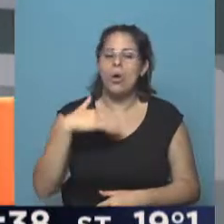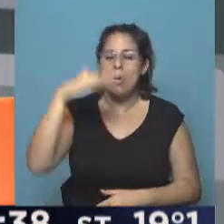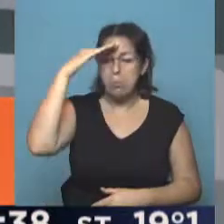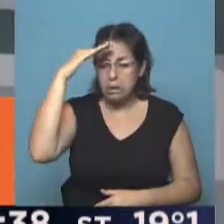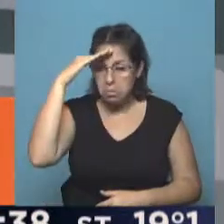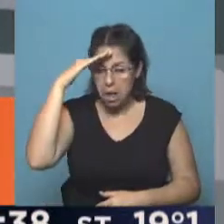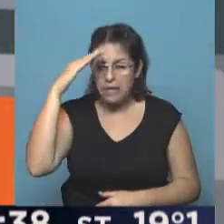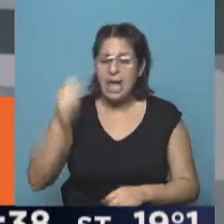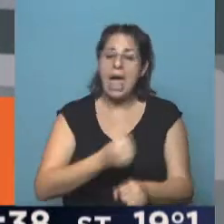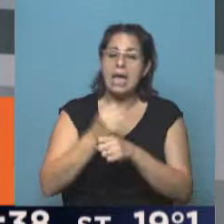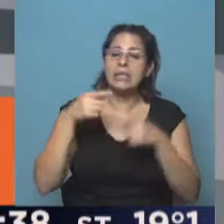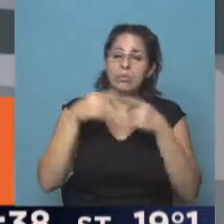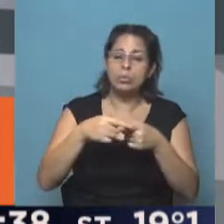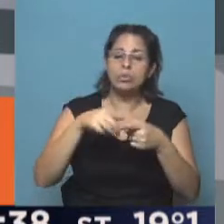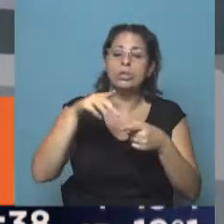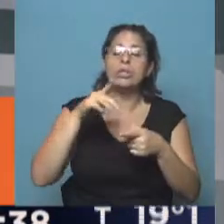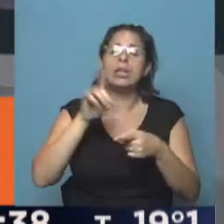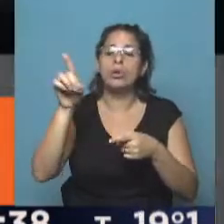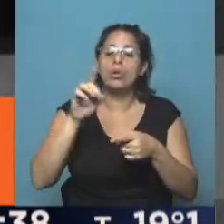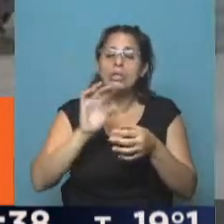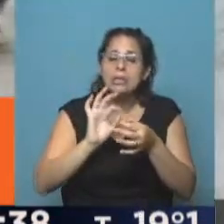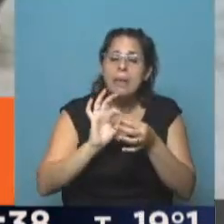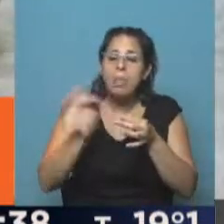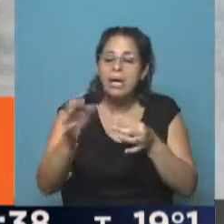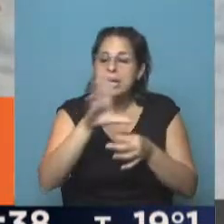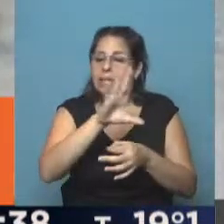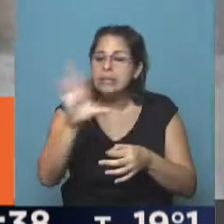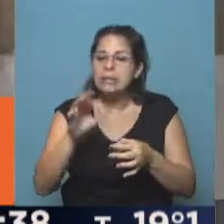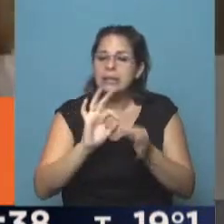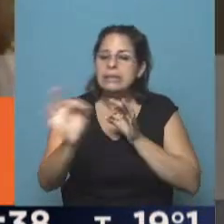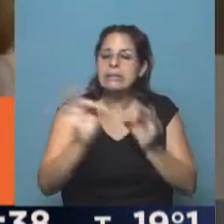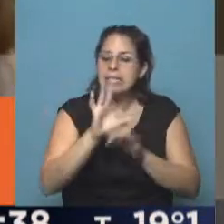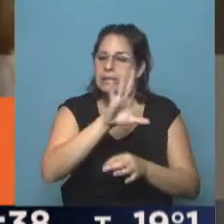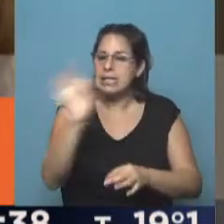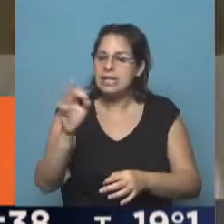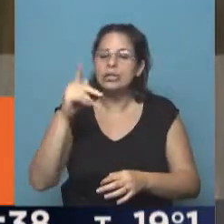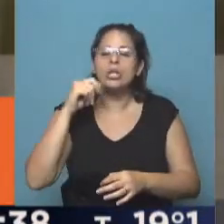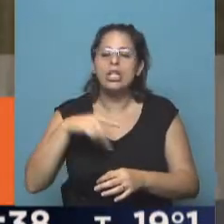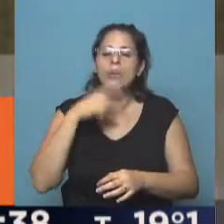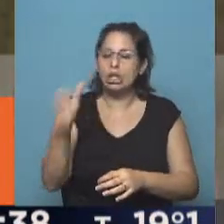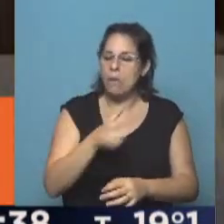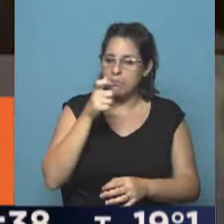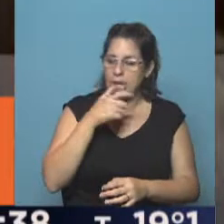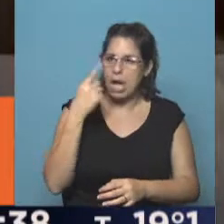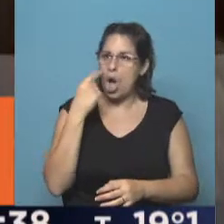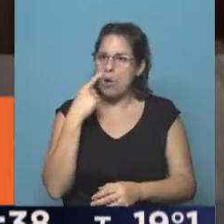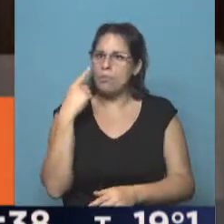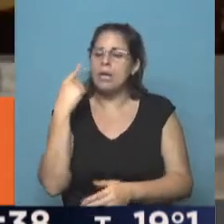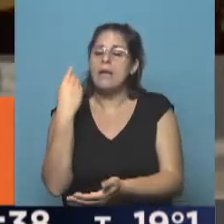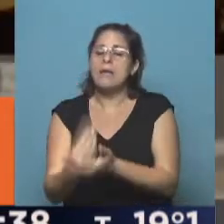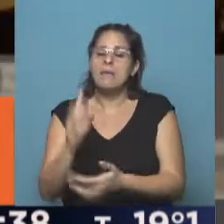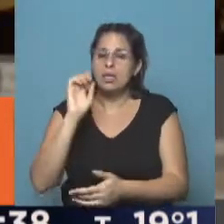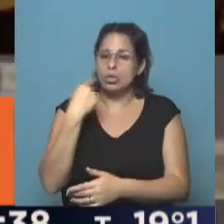a Punta Norte hay 300 kilómetros de ripio, digamos, ¿no? Y él vivía ahí solo con una familia de 24